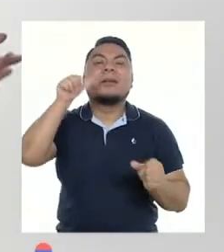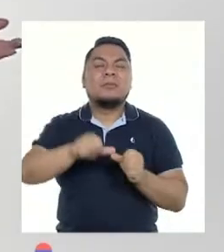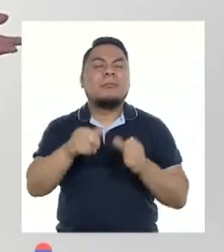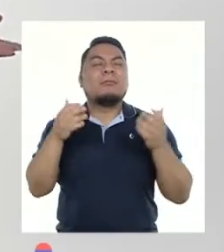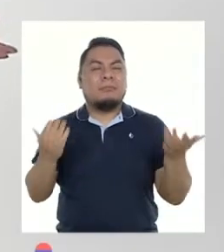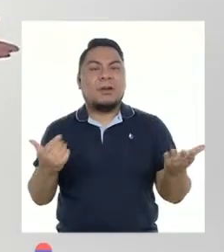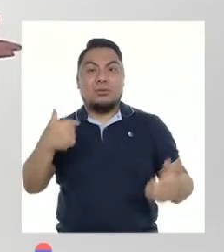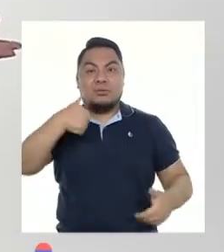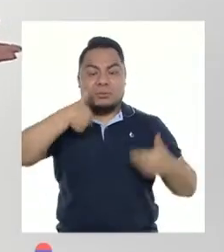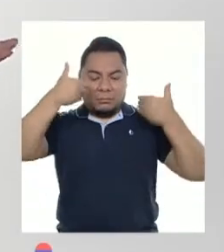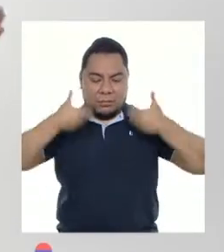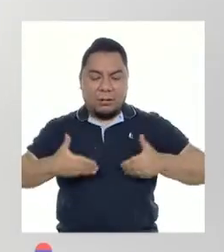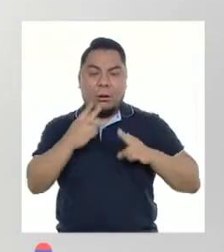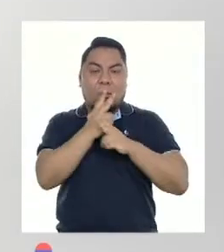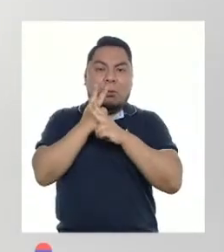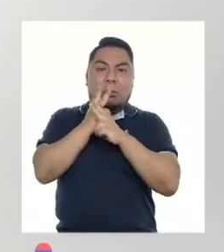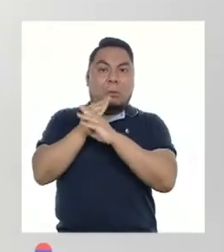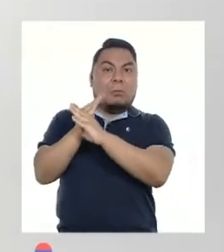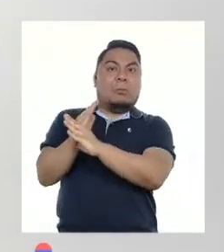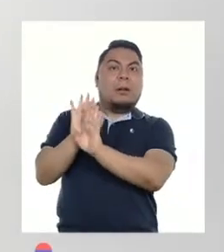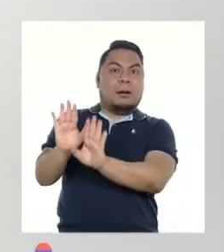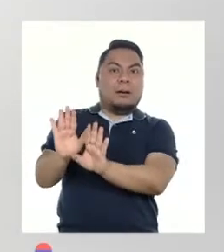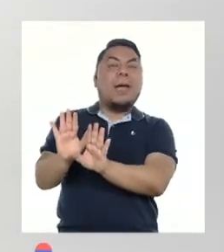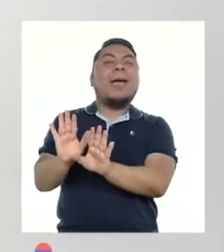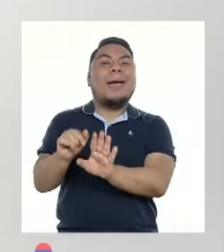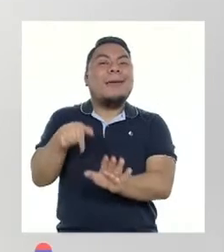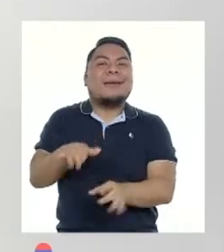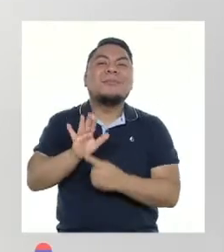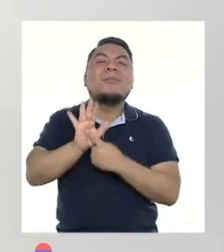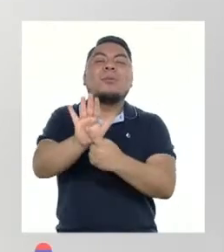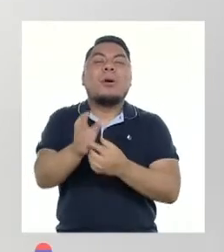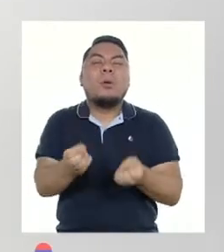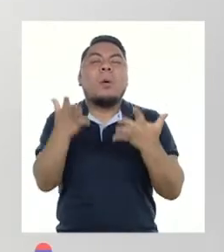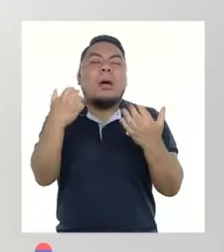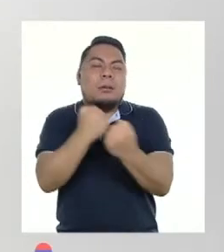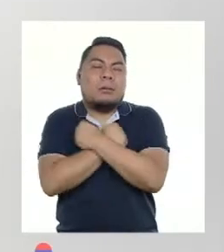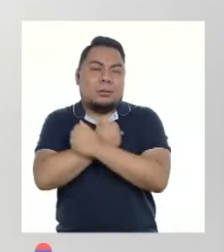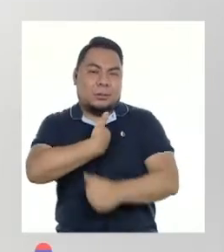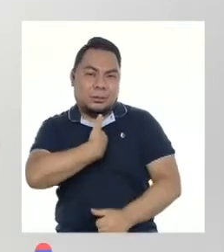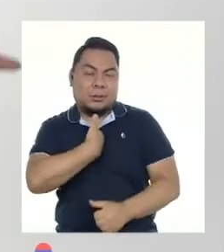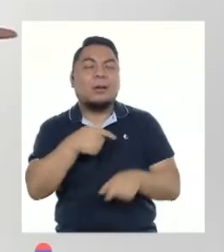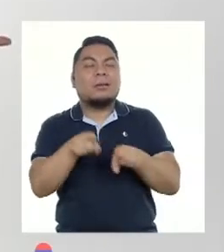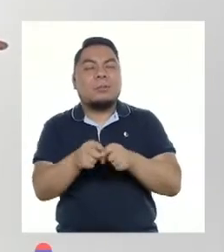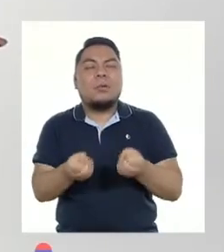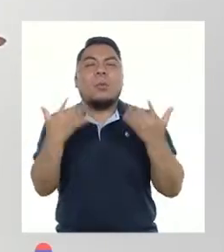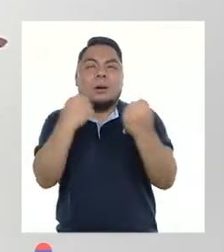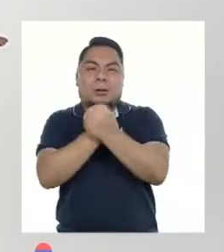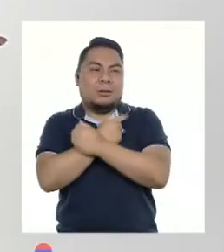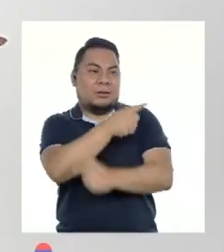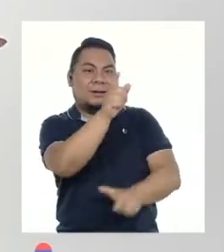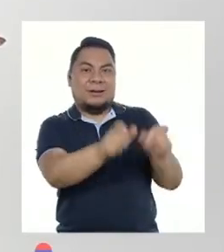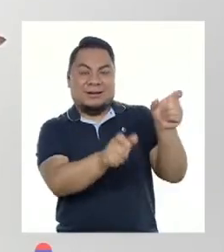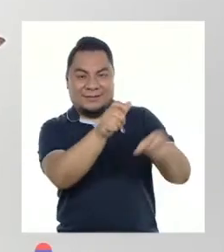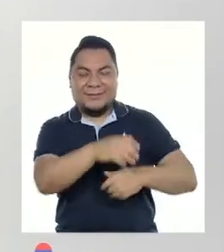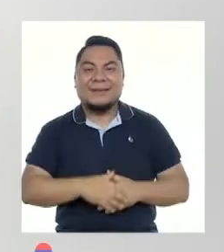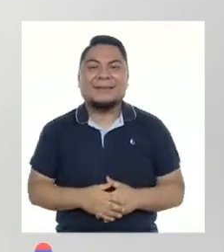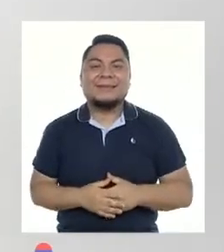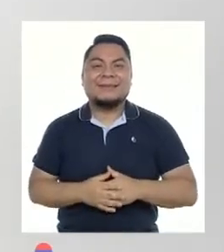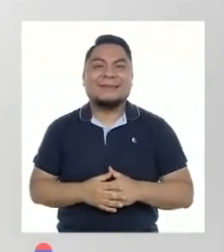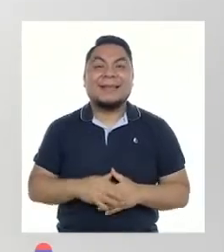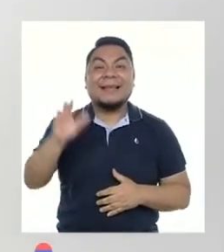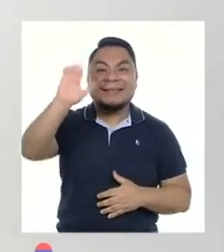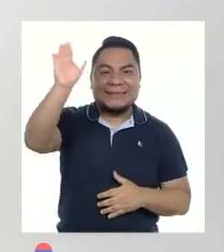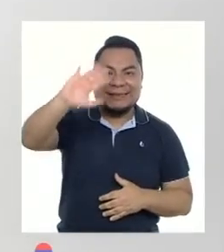que cuando nos cuidamos, demostramos cuánto nos queremos y sobre todo, cuánto queremos a los